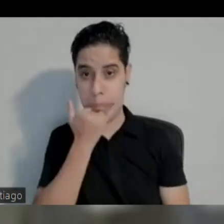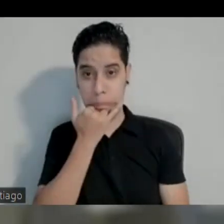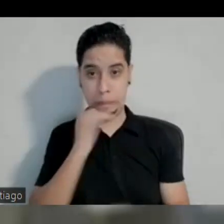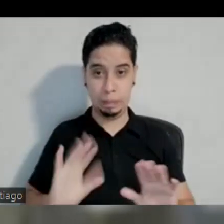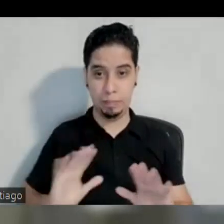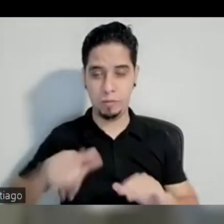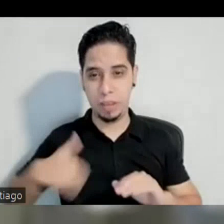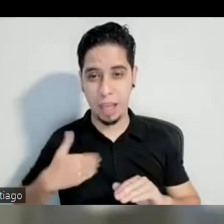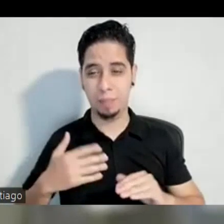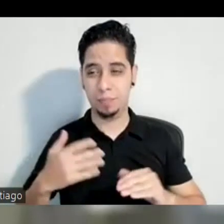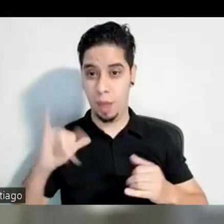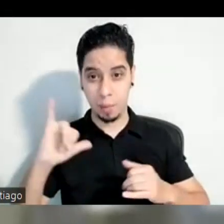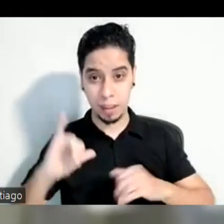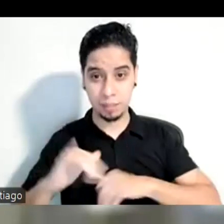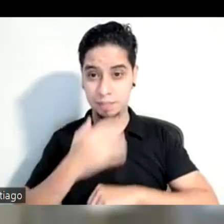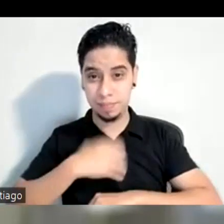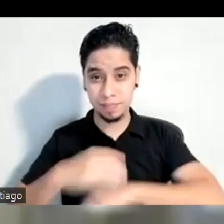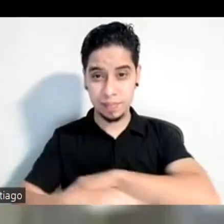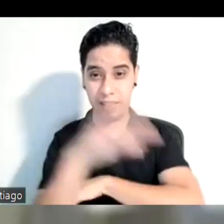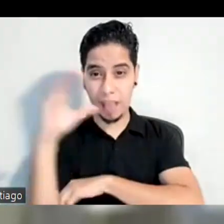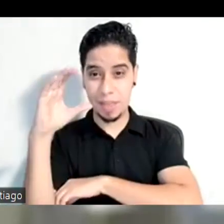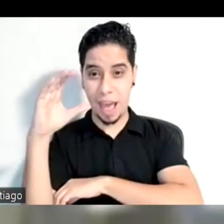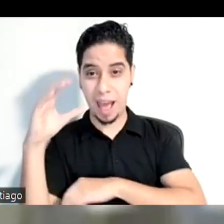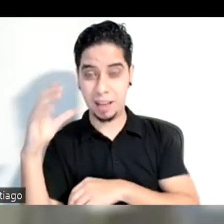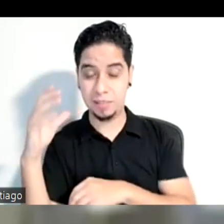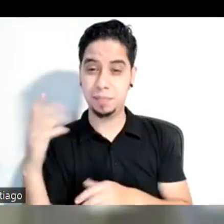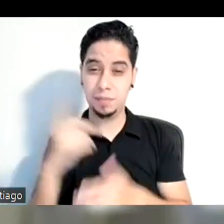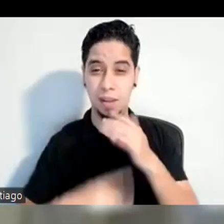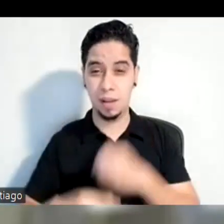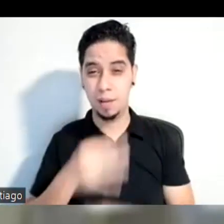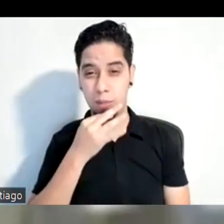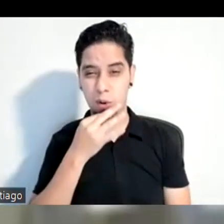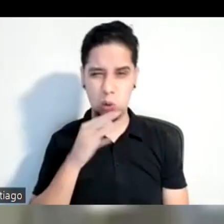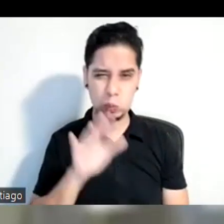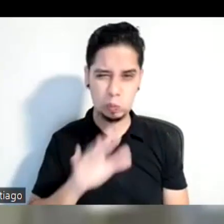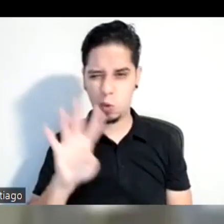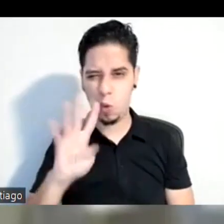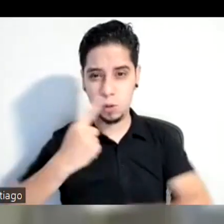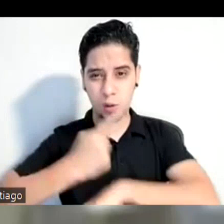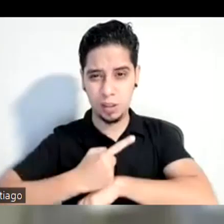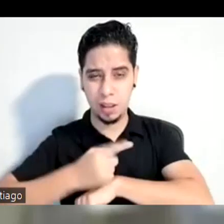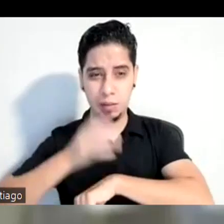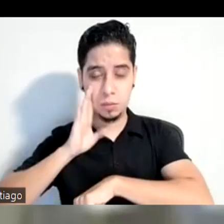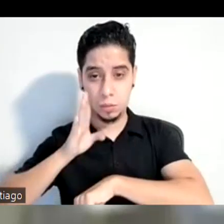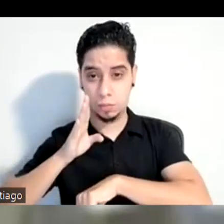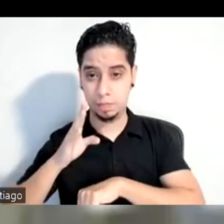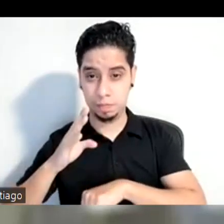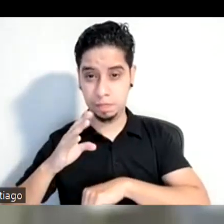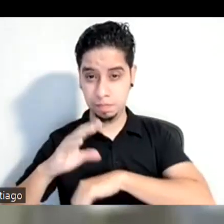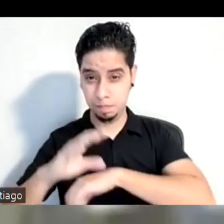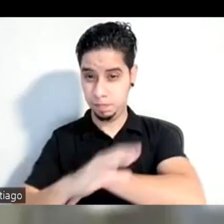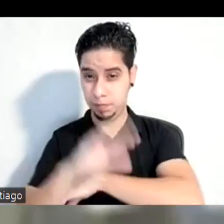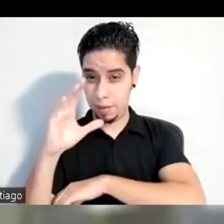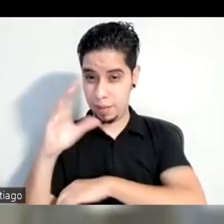Diciendo, ah, pero ya, no, todavía no es. ¡Merry Christmas! ¡Feliz Navidad! Que ya mismo, dentro de 4 días, es como que la Navidad, ¿verdad?